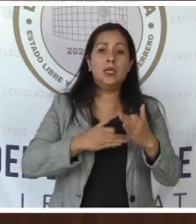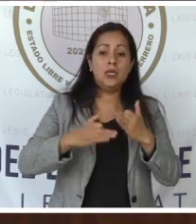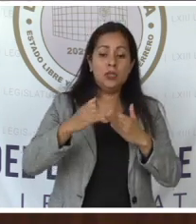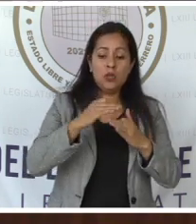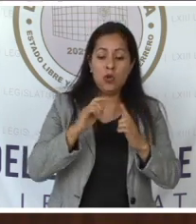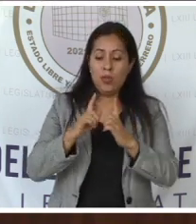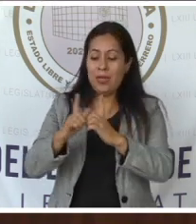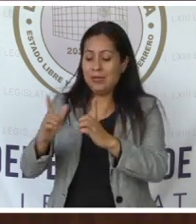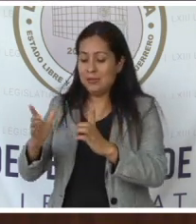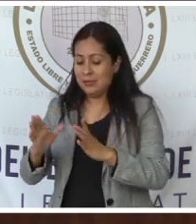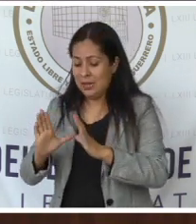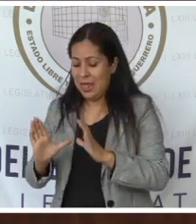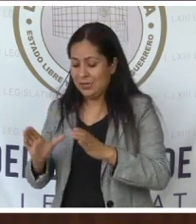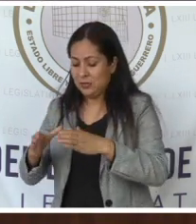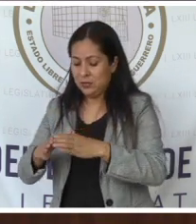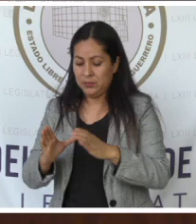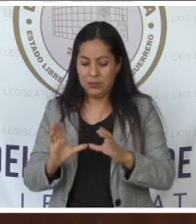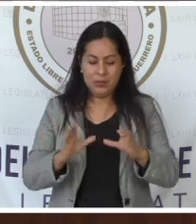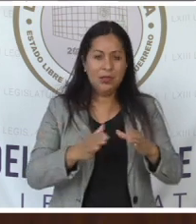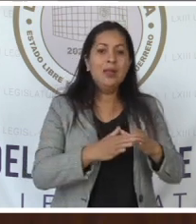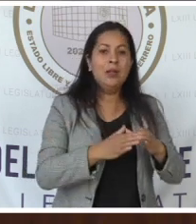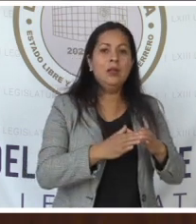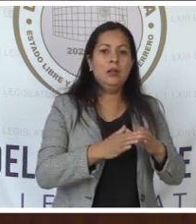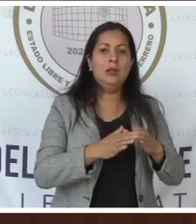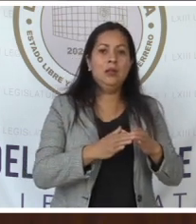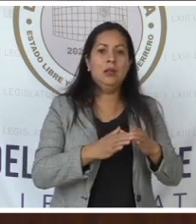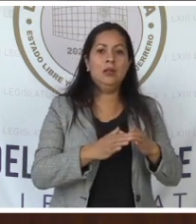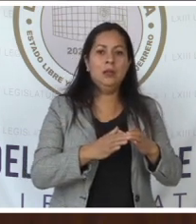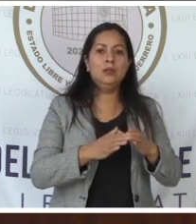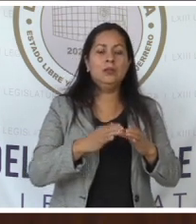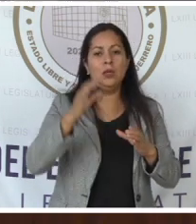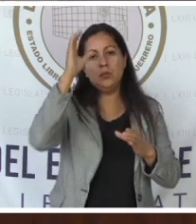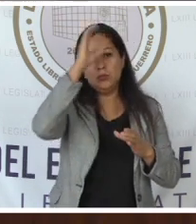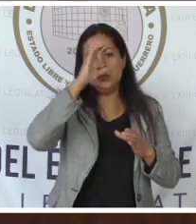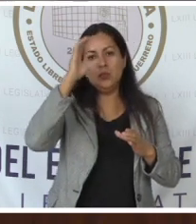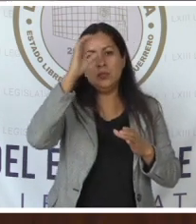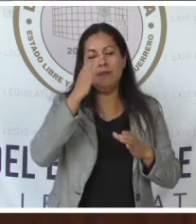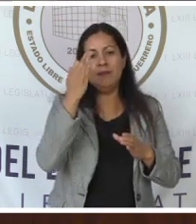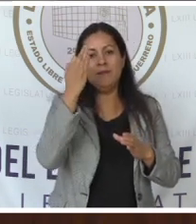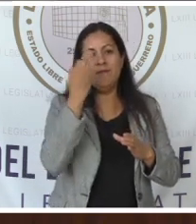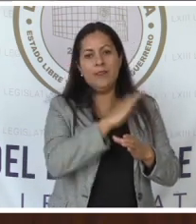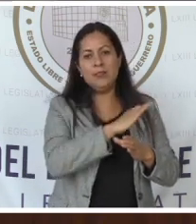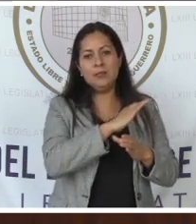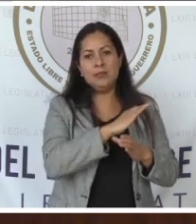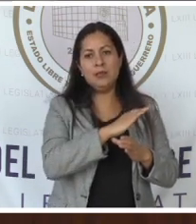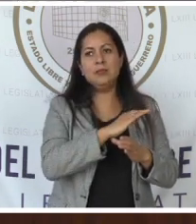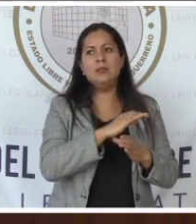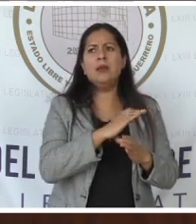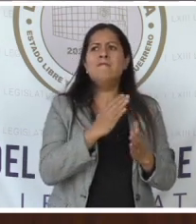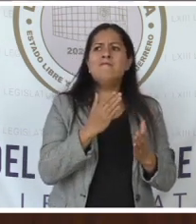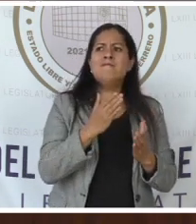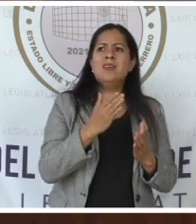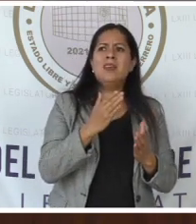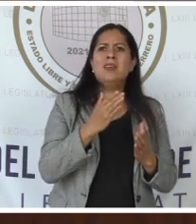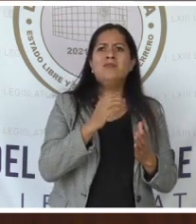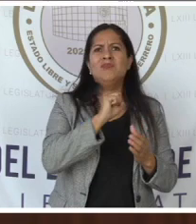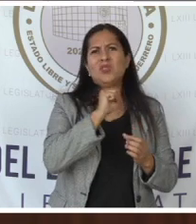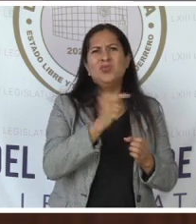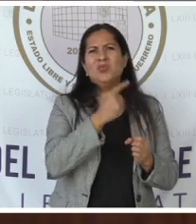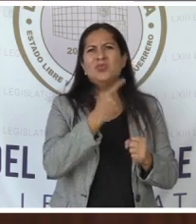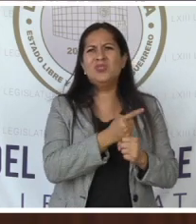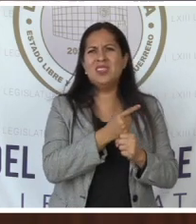su superioridad racial son científicamente falsas, moralmente